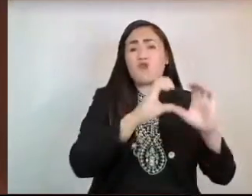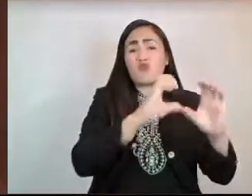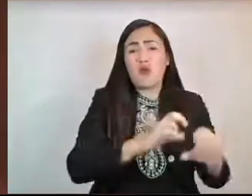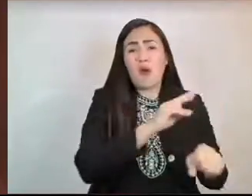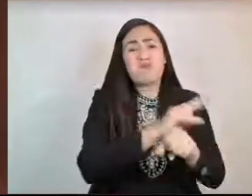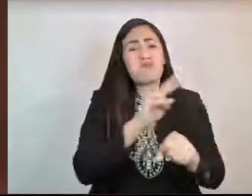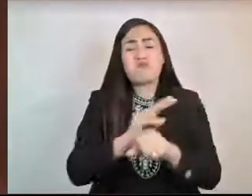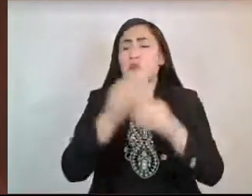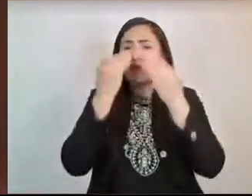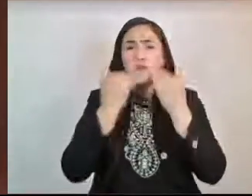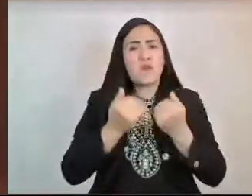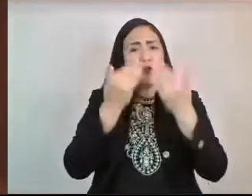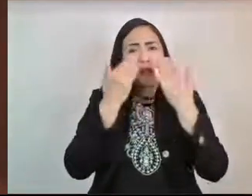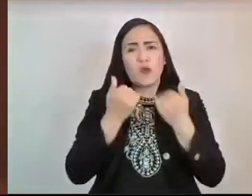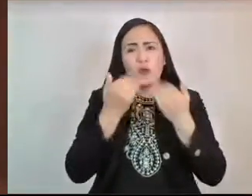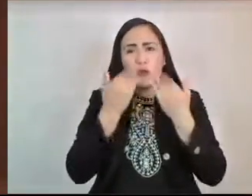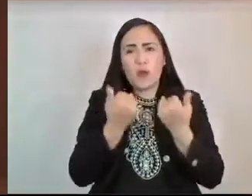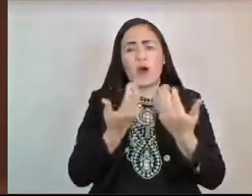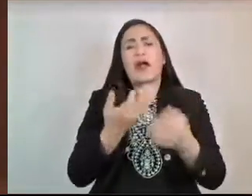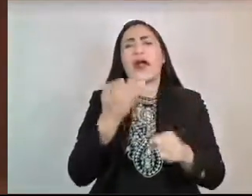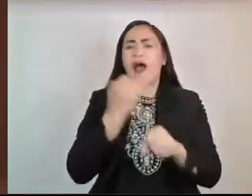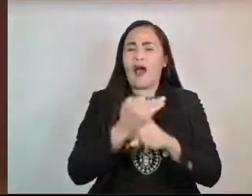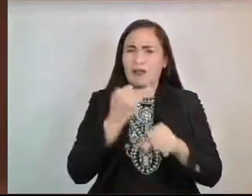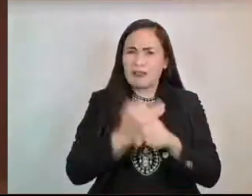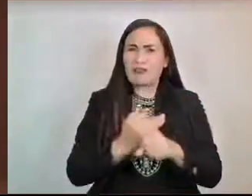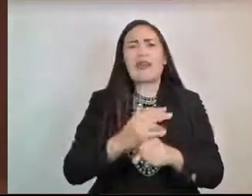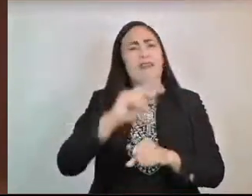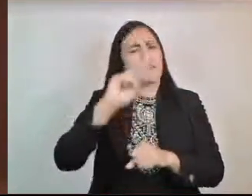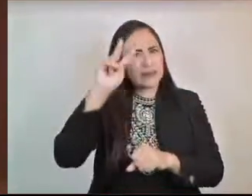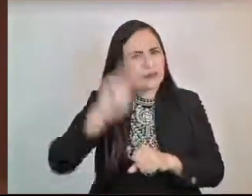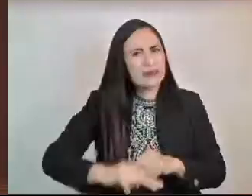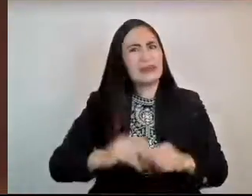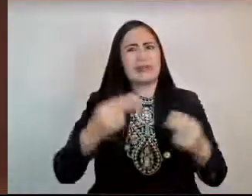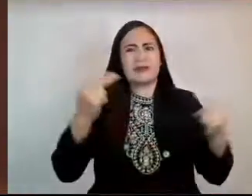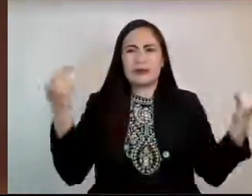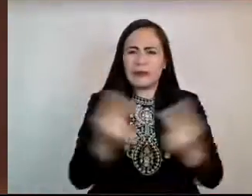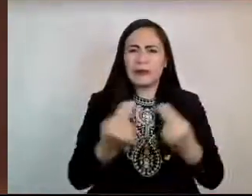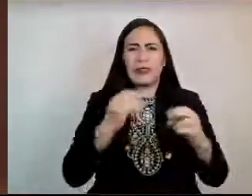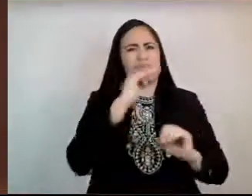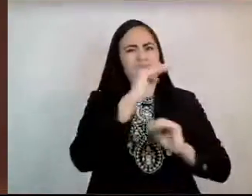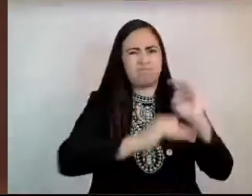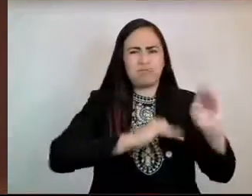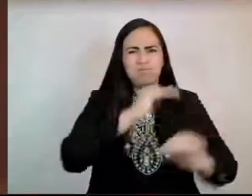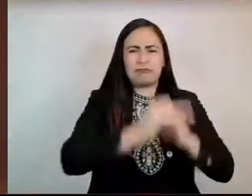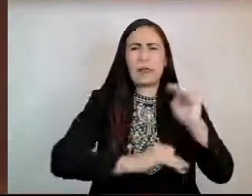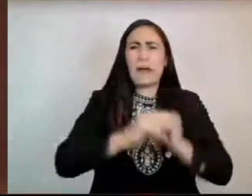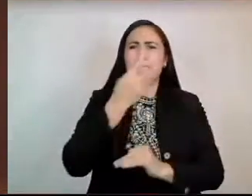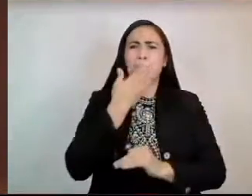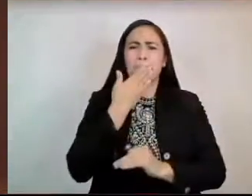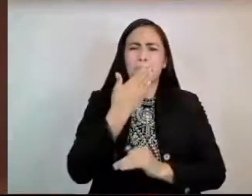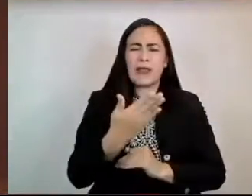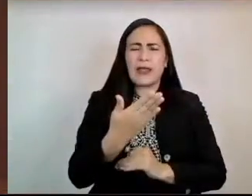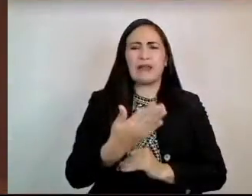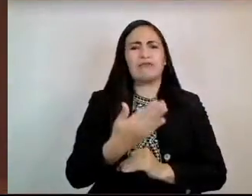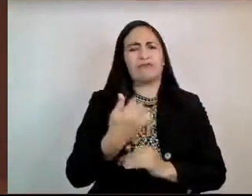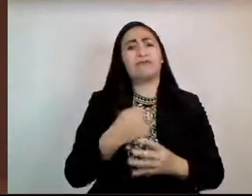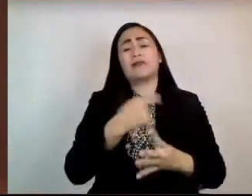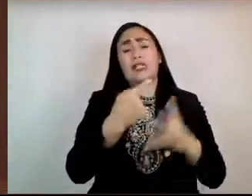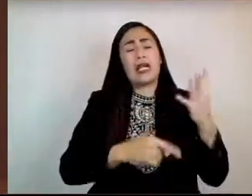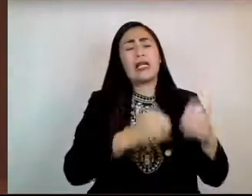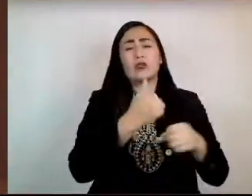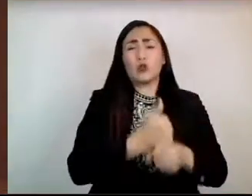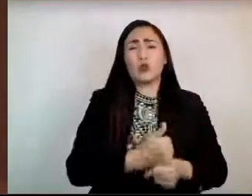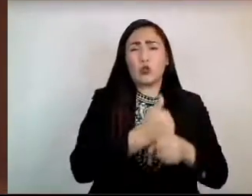Se necesita un tratamiento y procedimiento especial que sea veraz y amortigüe tal dolor y se trabaje de